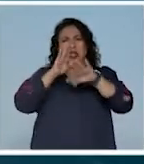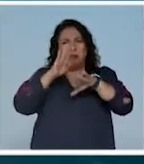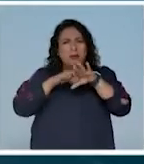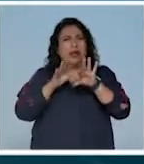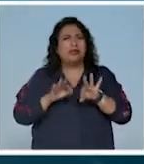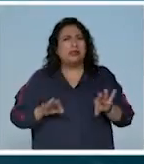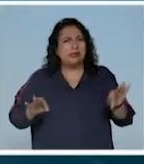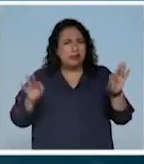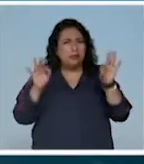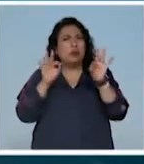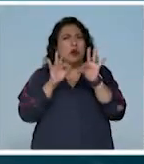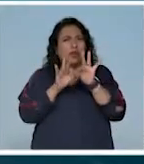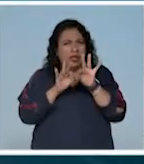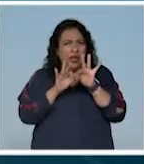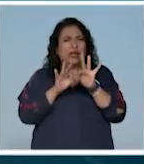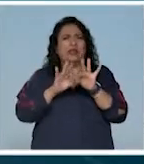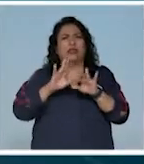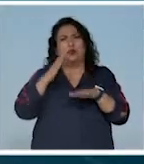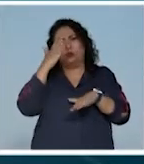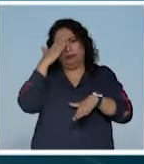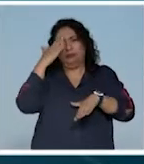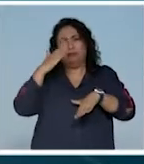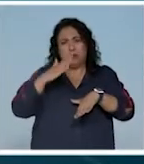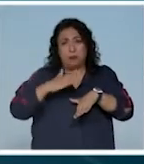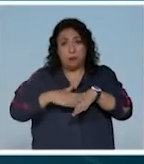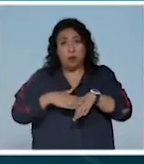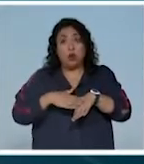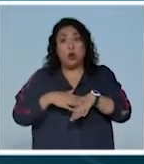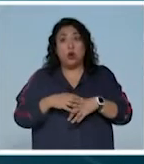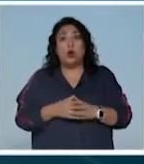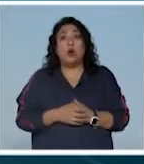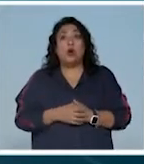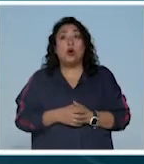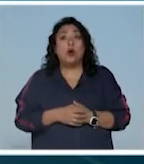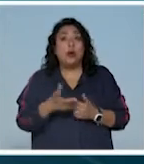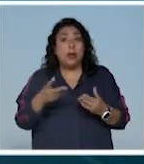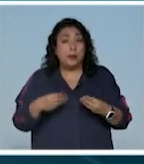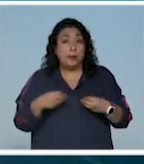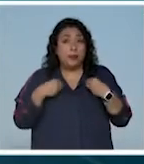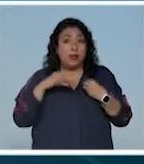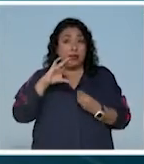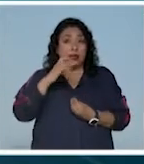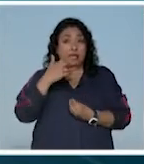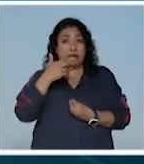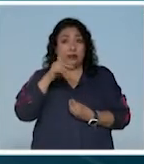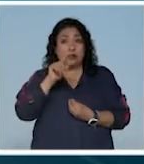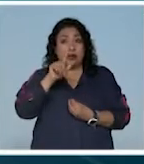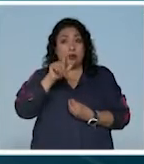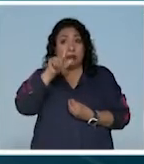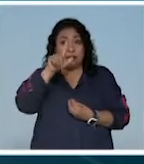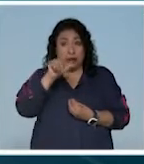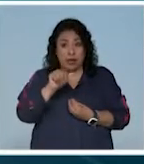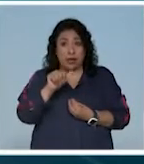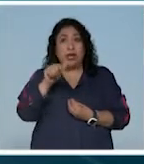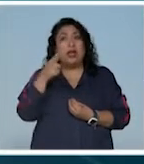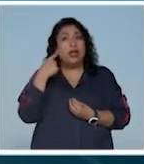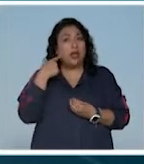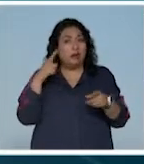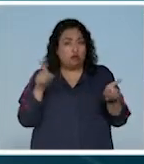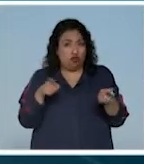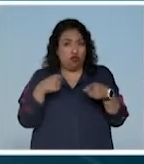que más han marcado la vida de Chabela Vargas, la vida